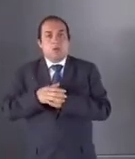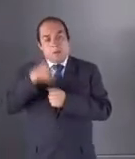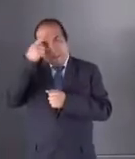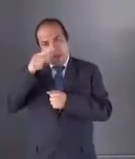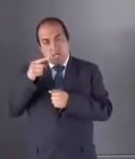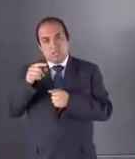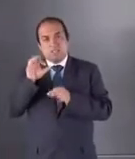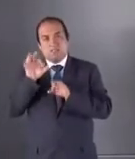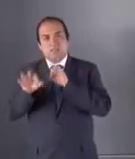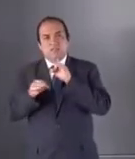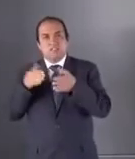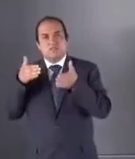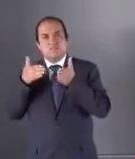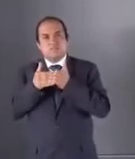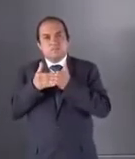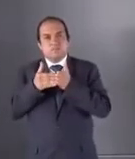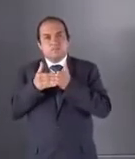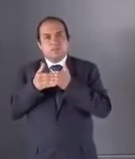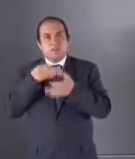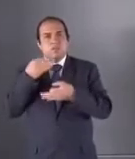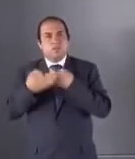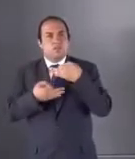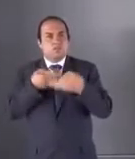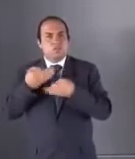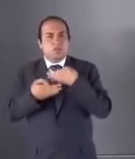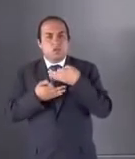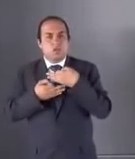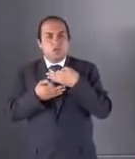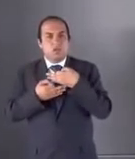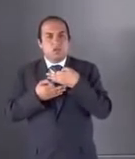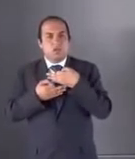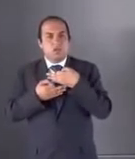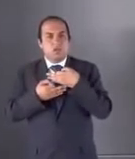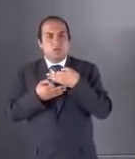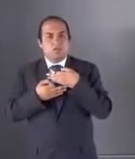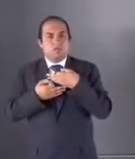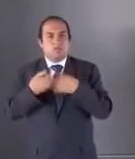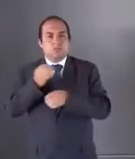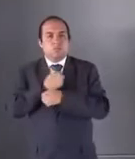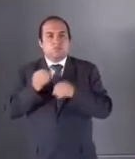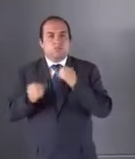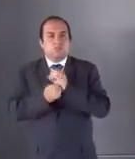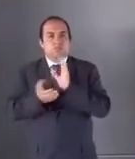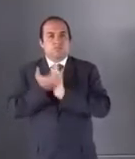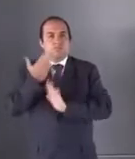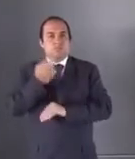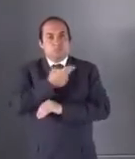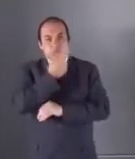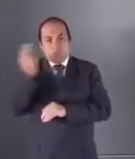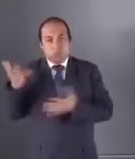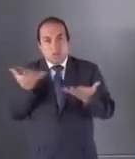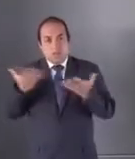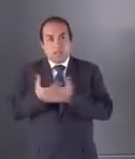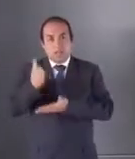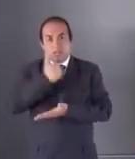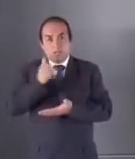bloquear todo el las obras que usted está realizando en la ciudad?